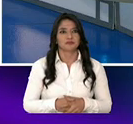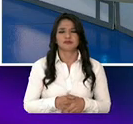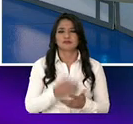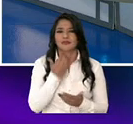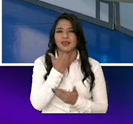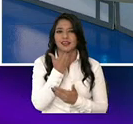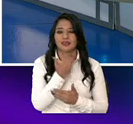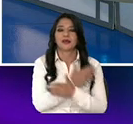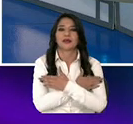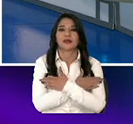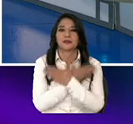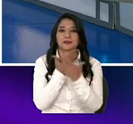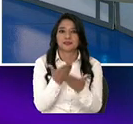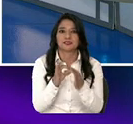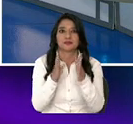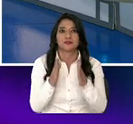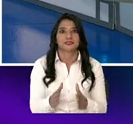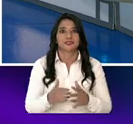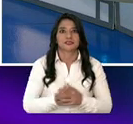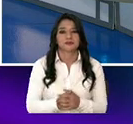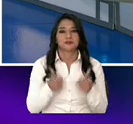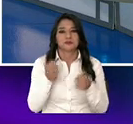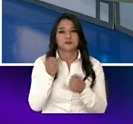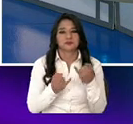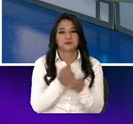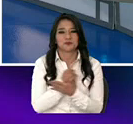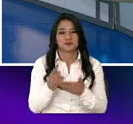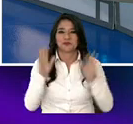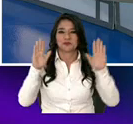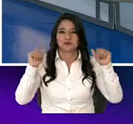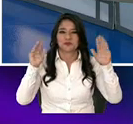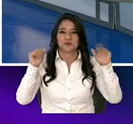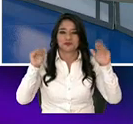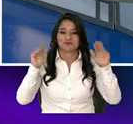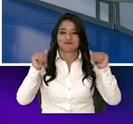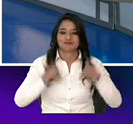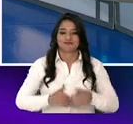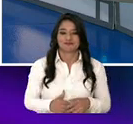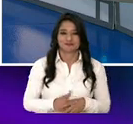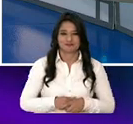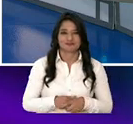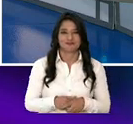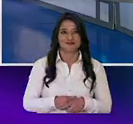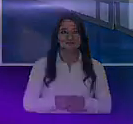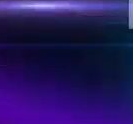saltito. Y abrazo, mi querido Esteban. Que tengan un maravilloso fin de semana, compañeros. Chao. Que estén bien.